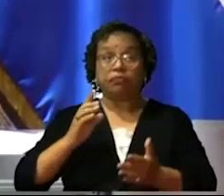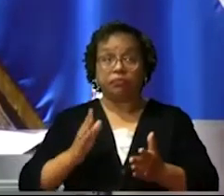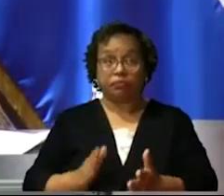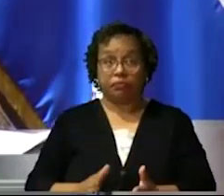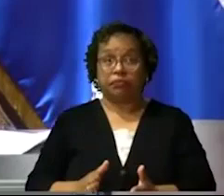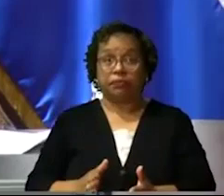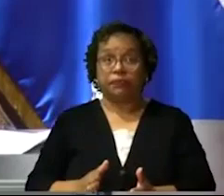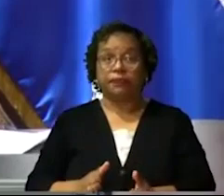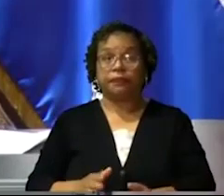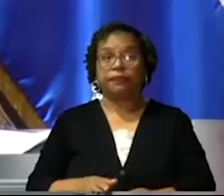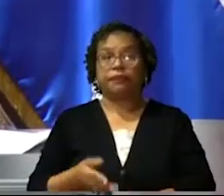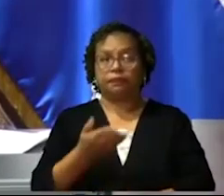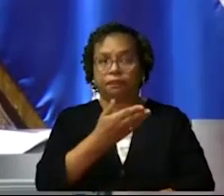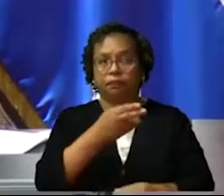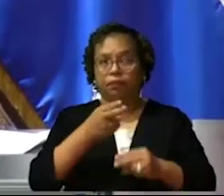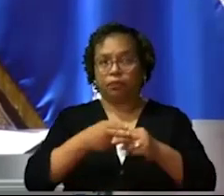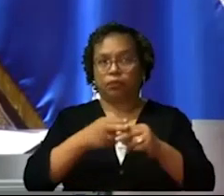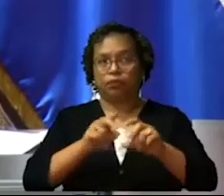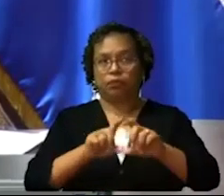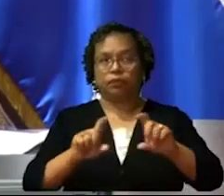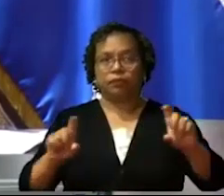León López.